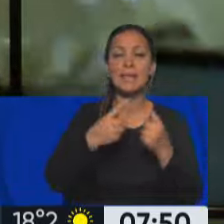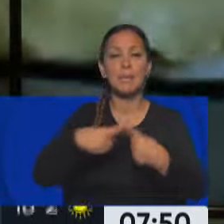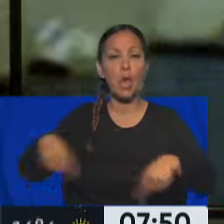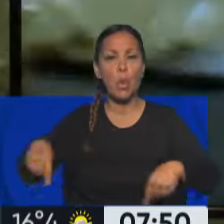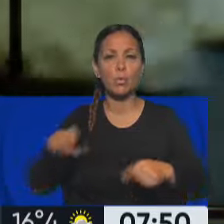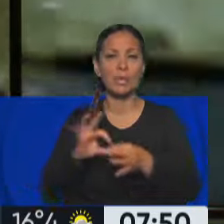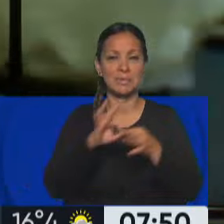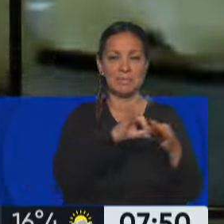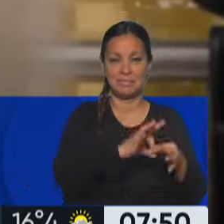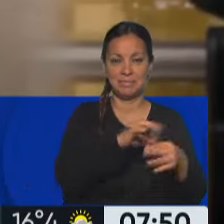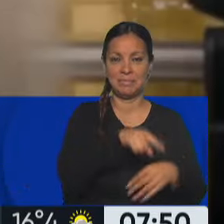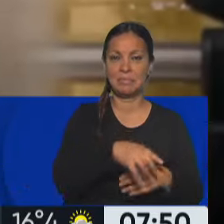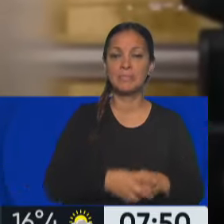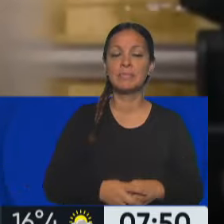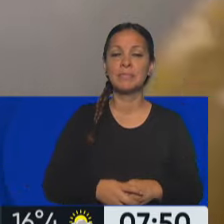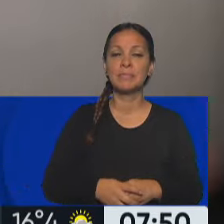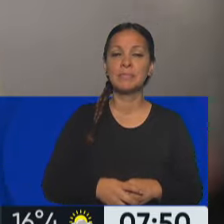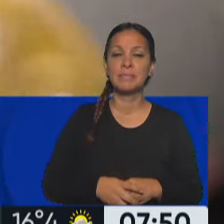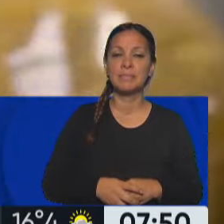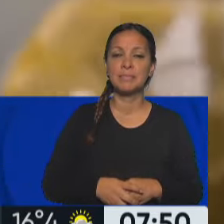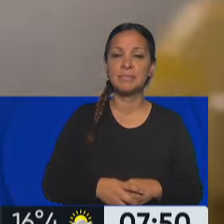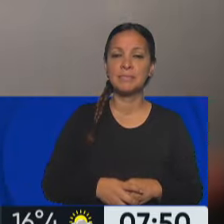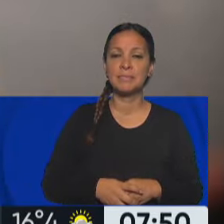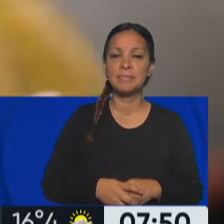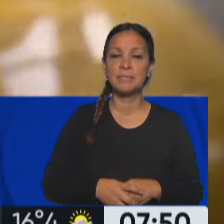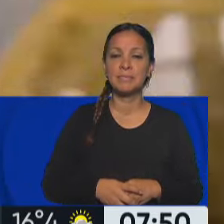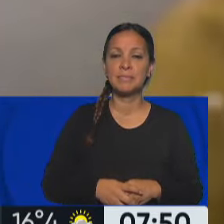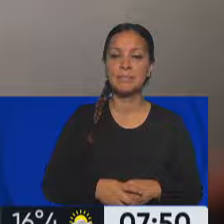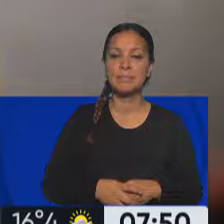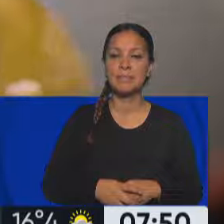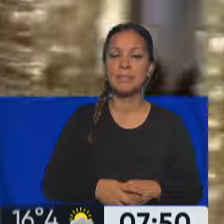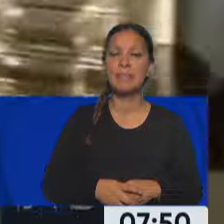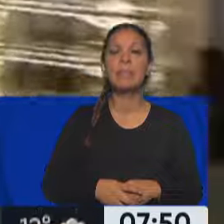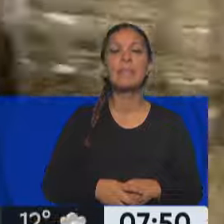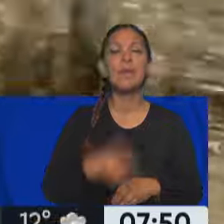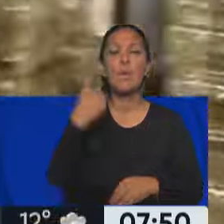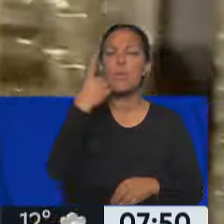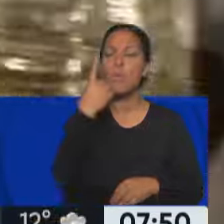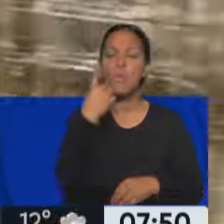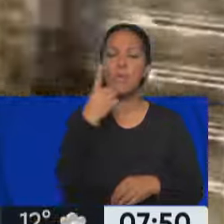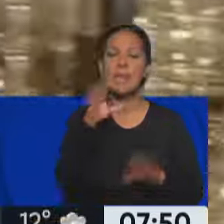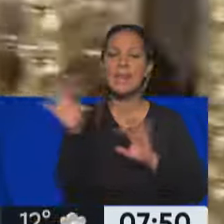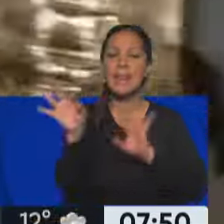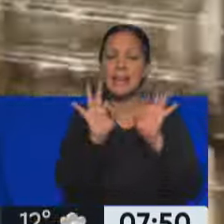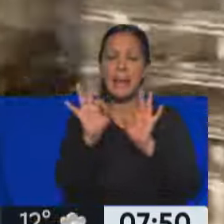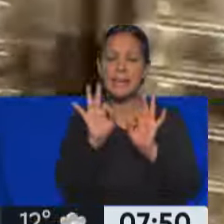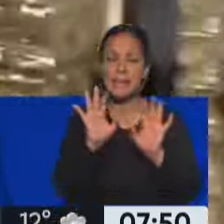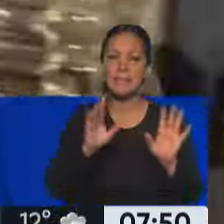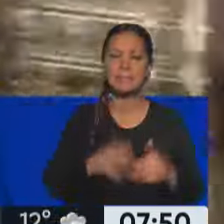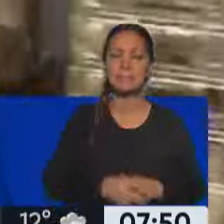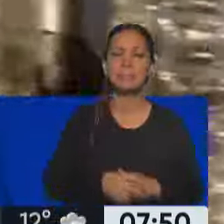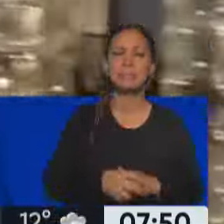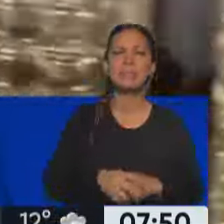porcentuales por encima del promedio histórico precisamente un aspecto que resalta el documento Es que este